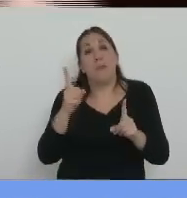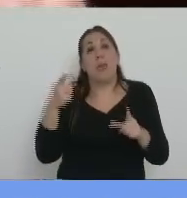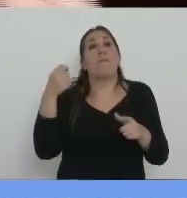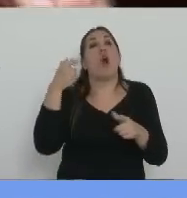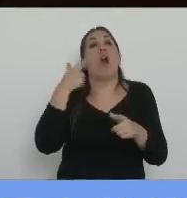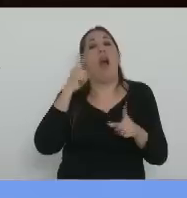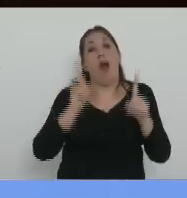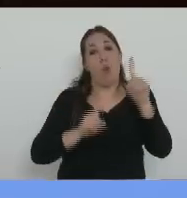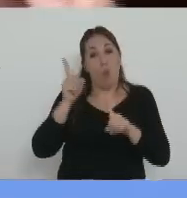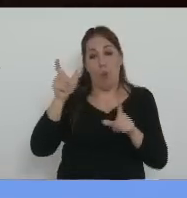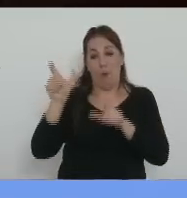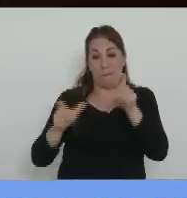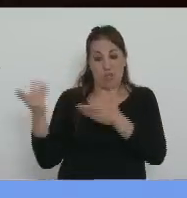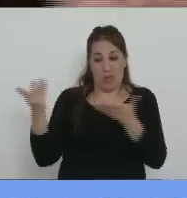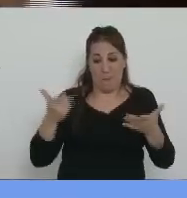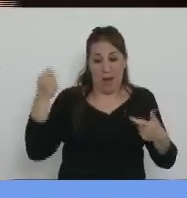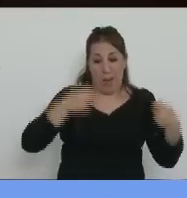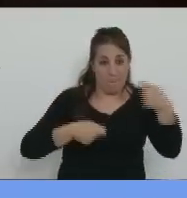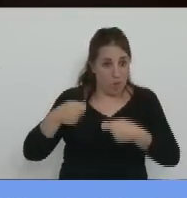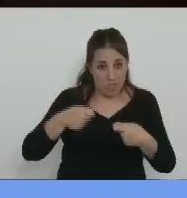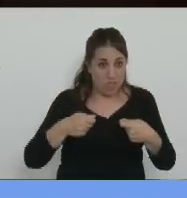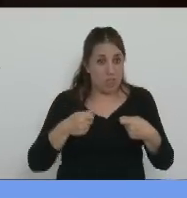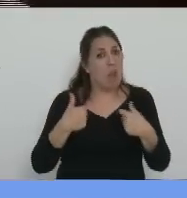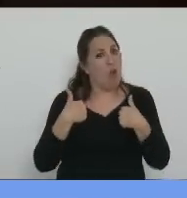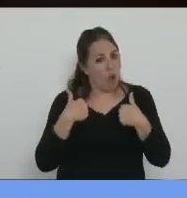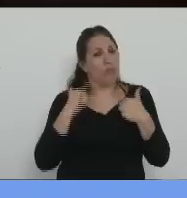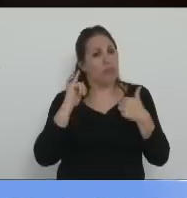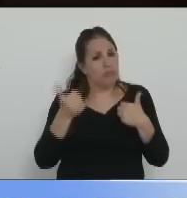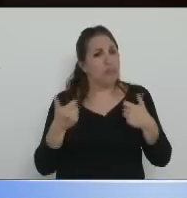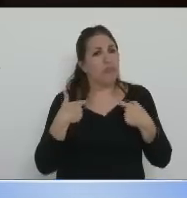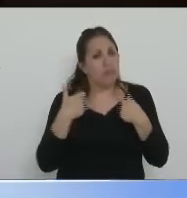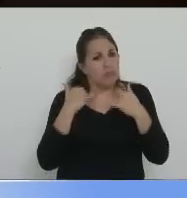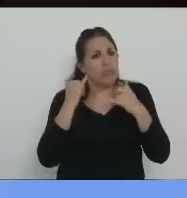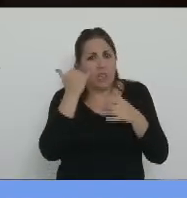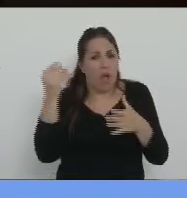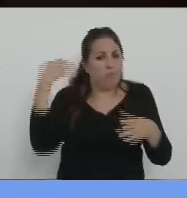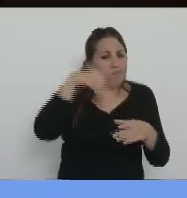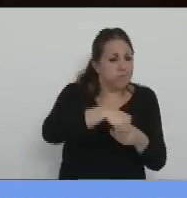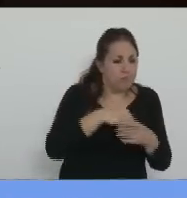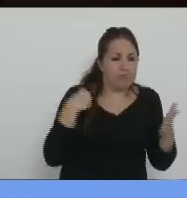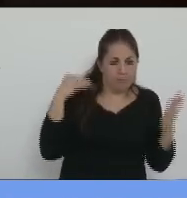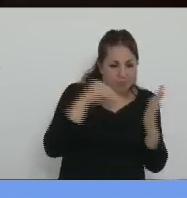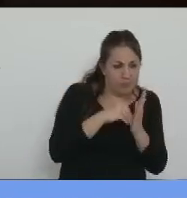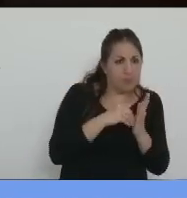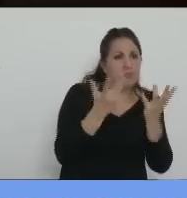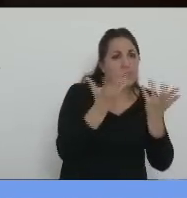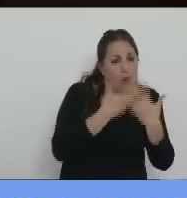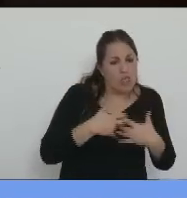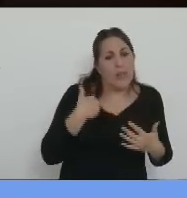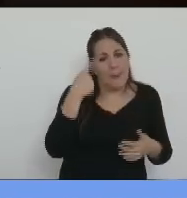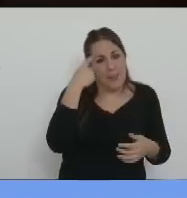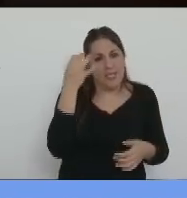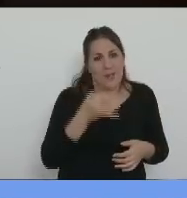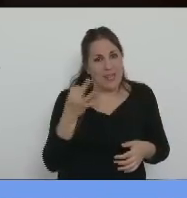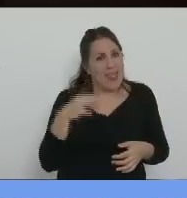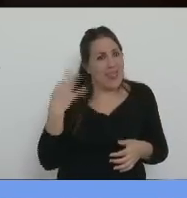hicieron algunos invitados que ustedes trajeron los incluimos y están incluidos en este proyecto porque nos pareció razonable que